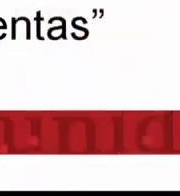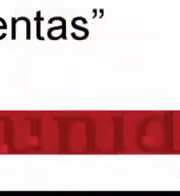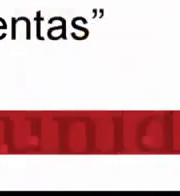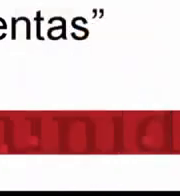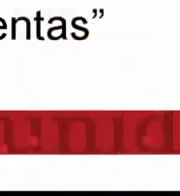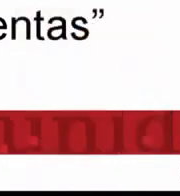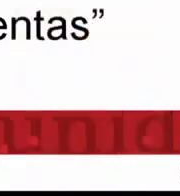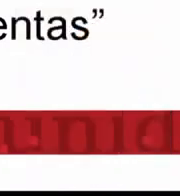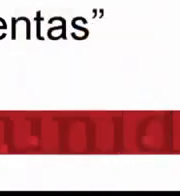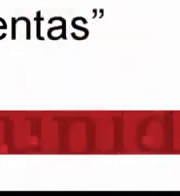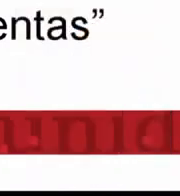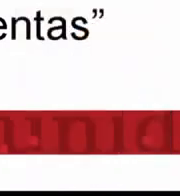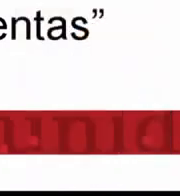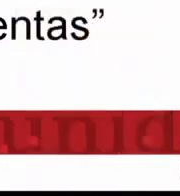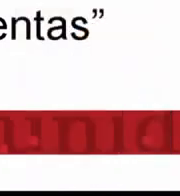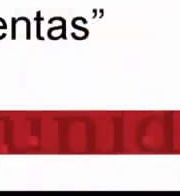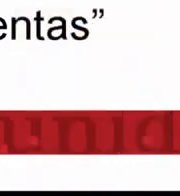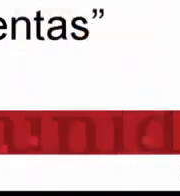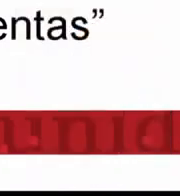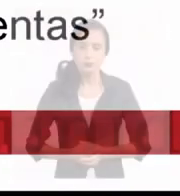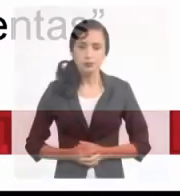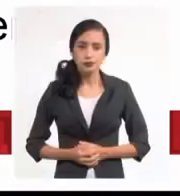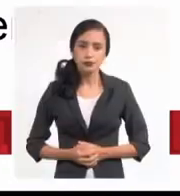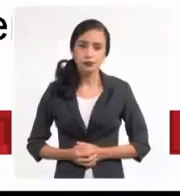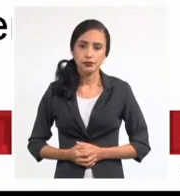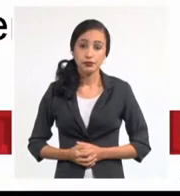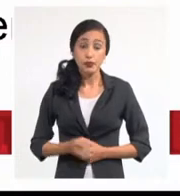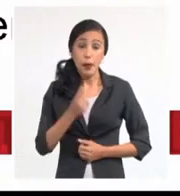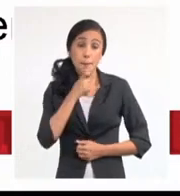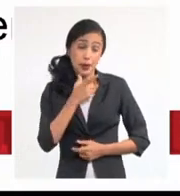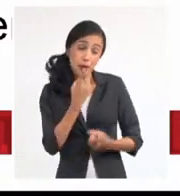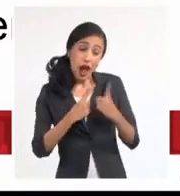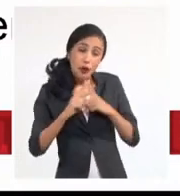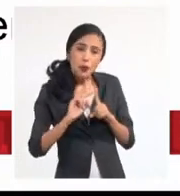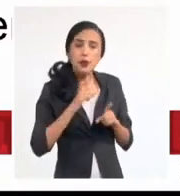con el sector religioso, la comunidad LGBTIQ+,